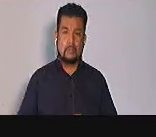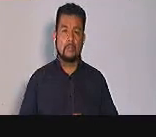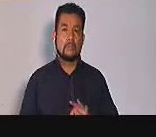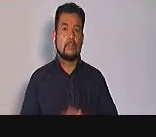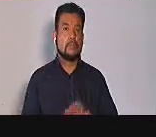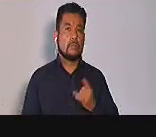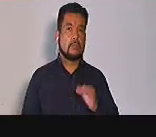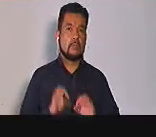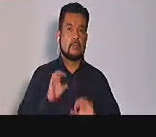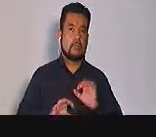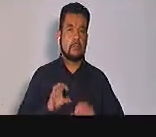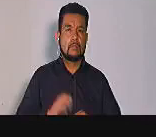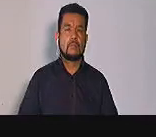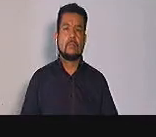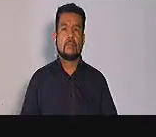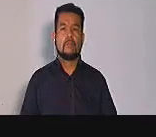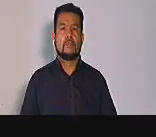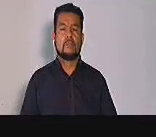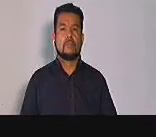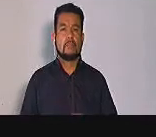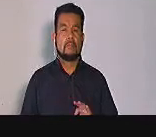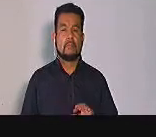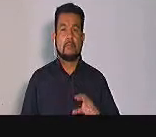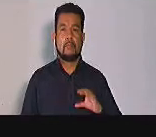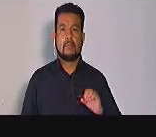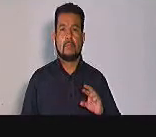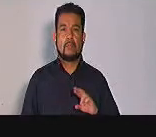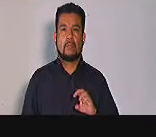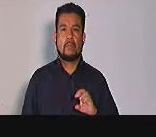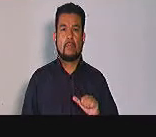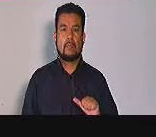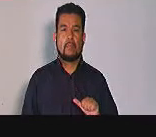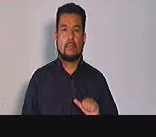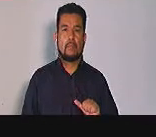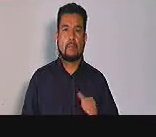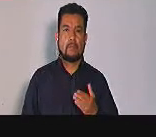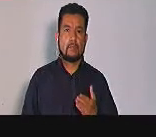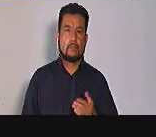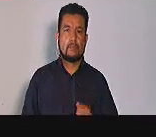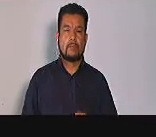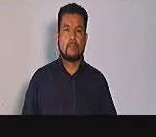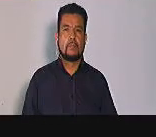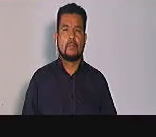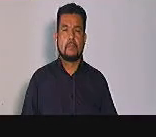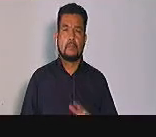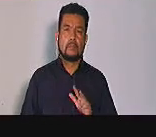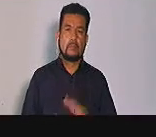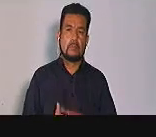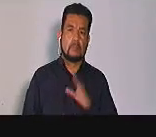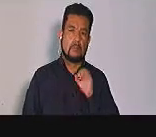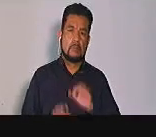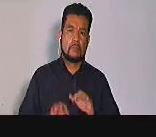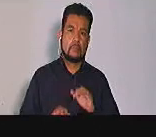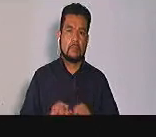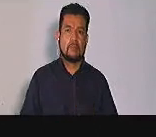Mi voto es sí, señor secretario. Copiado. Correa Carvajal Rubén Darío. Aprobado,